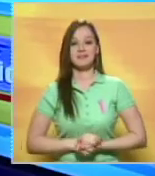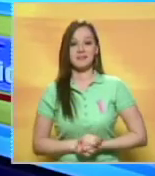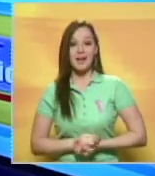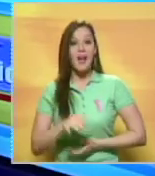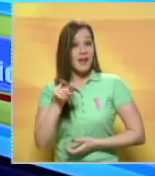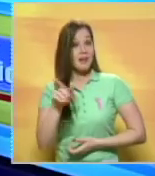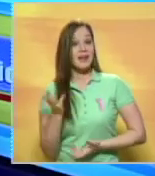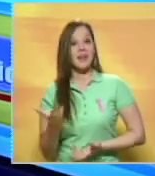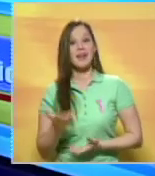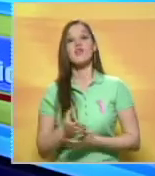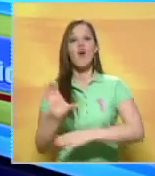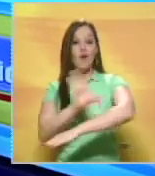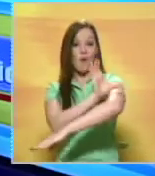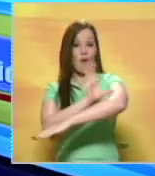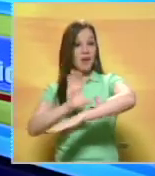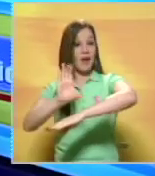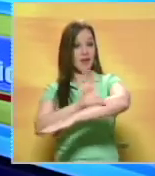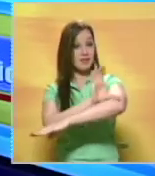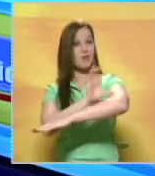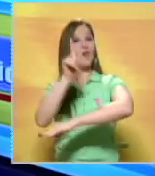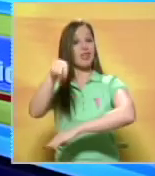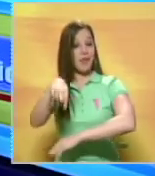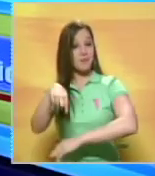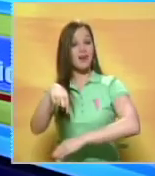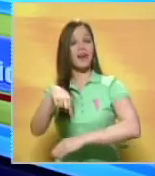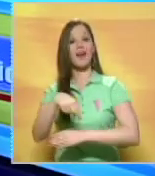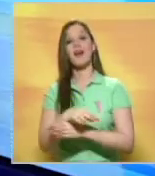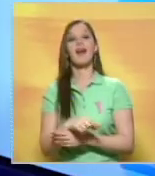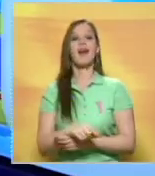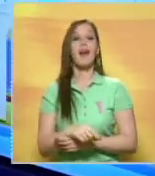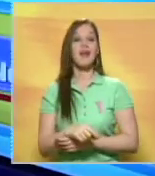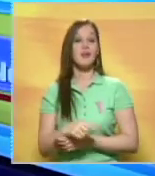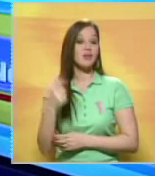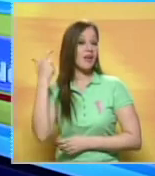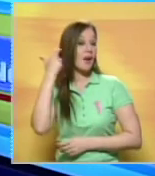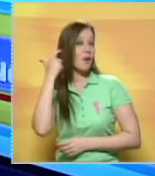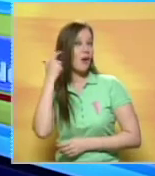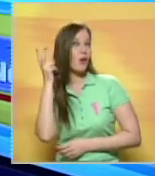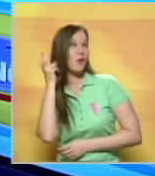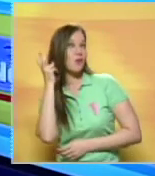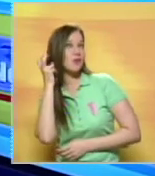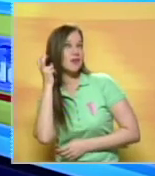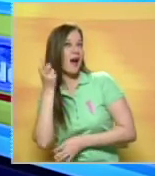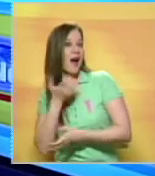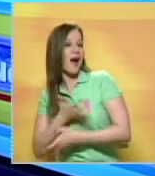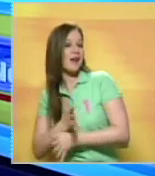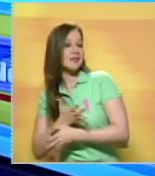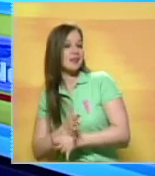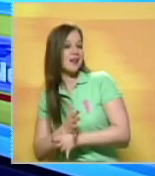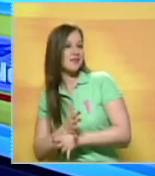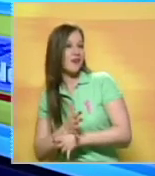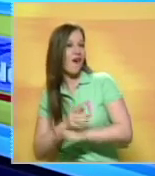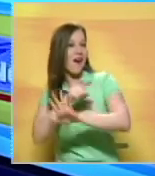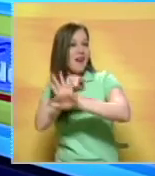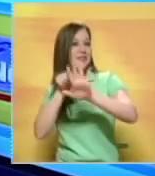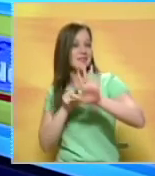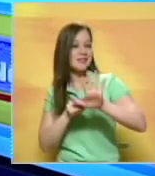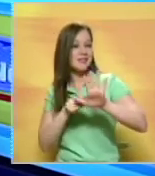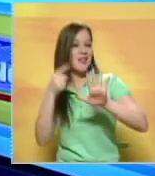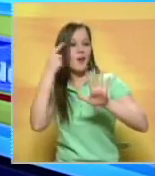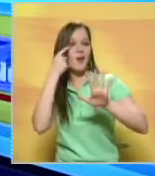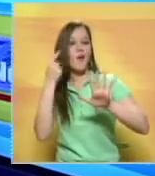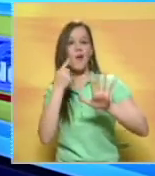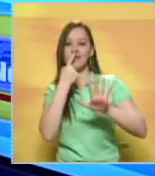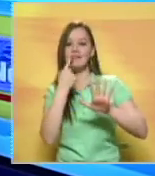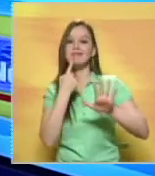Bueno, ahí va con canción y todo incluido. Con música, porque también el asunto es por el oído. Los 5 sentidos, ¿no? Digo yo. Por el oído